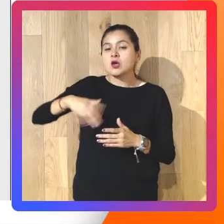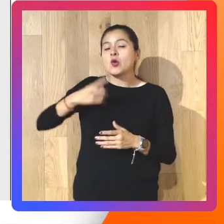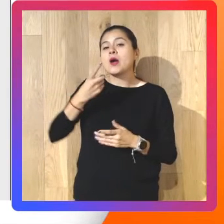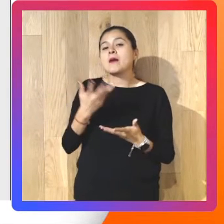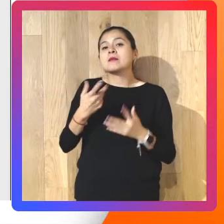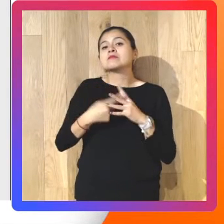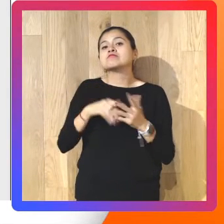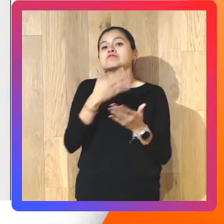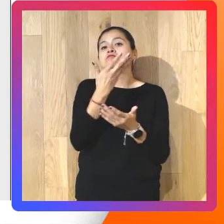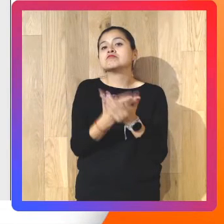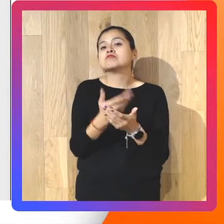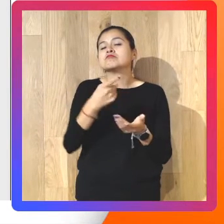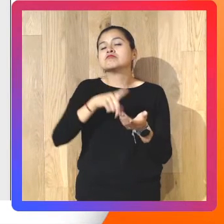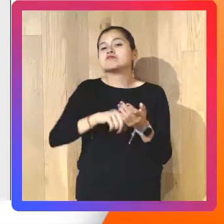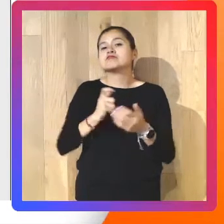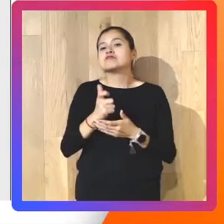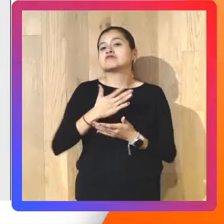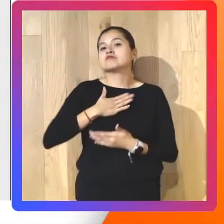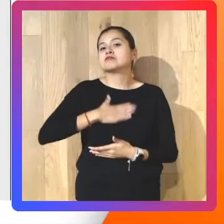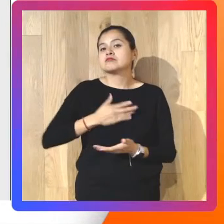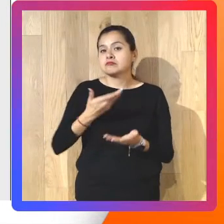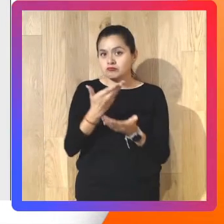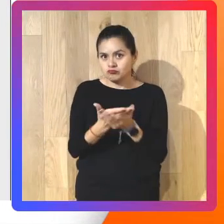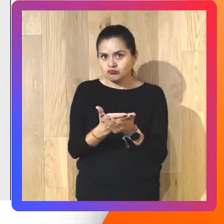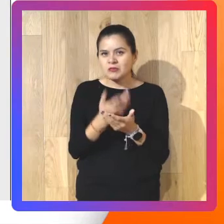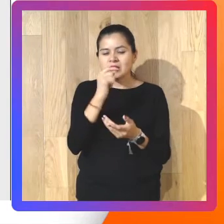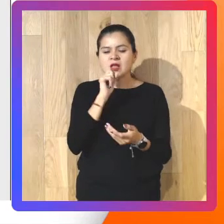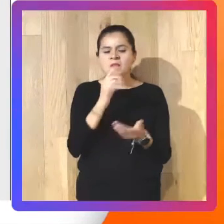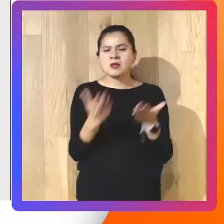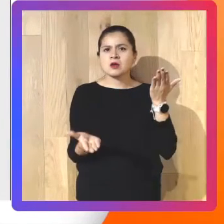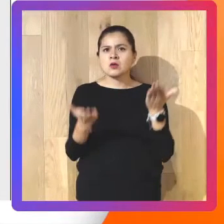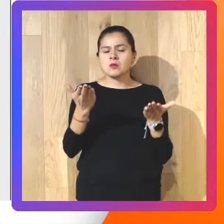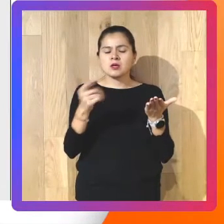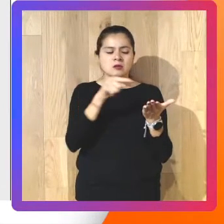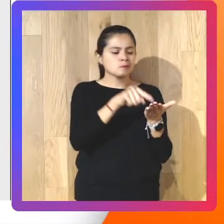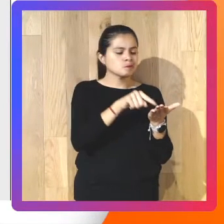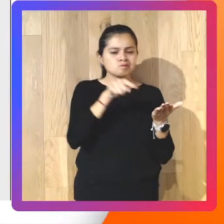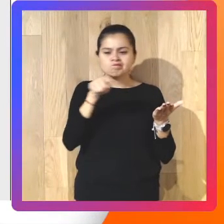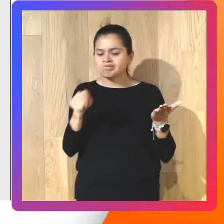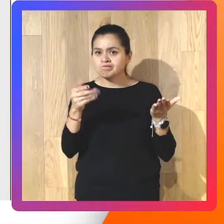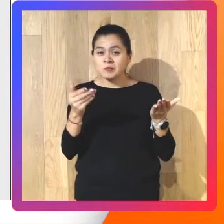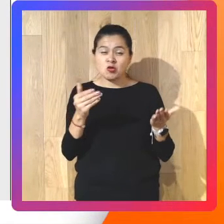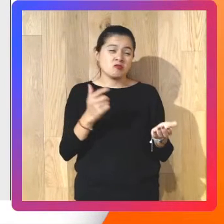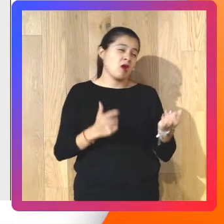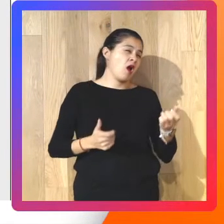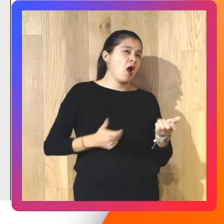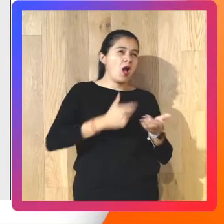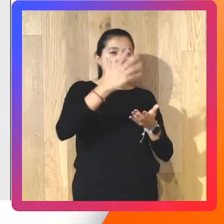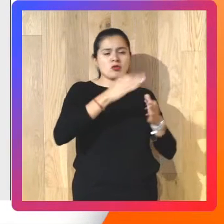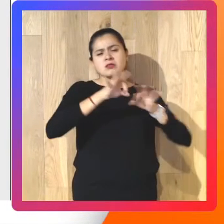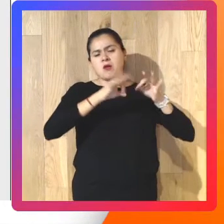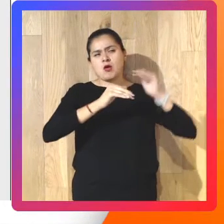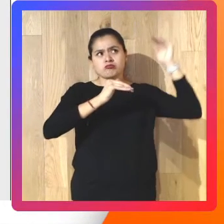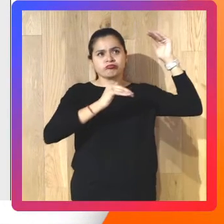la iniciativa de promoción del salario digno, sí es la comparación de las remuneraciones de los altos ejecutivos con los